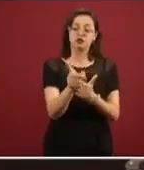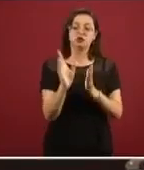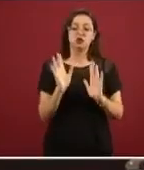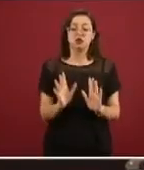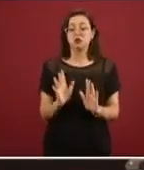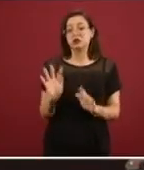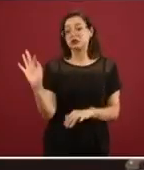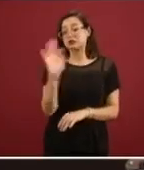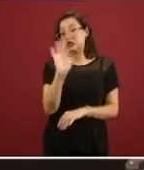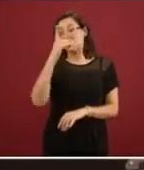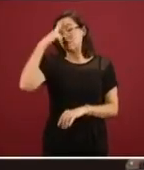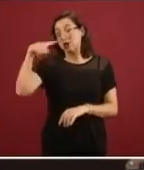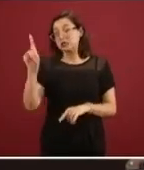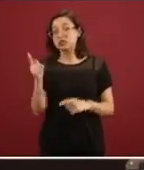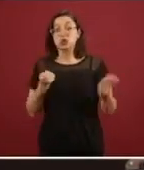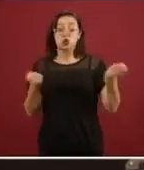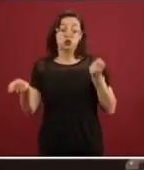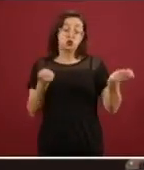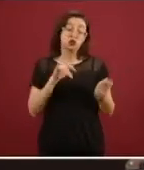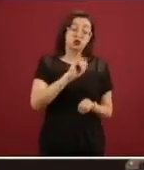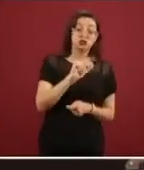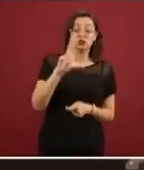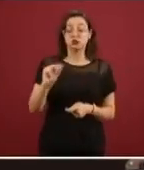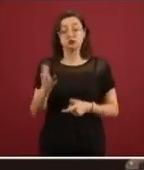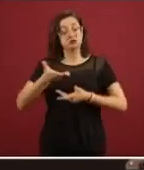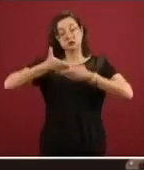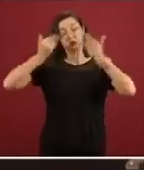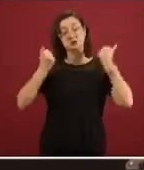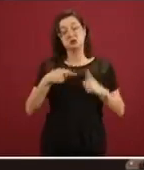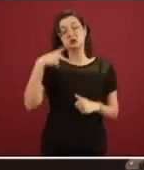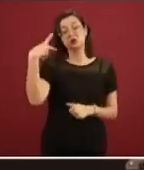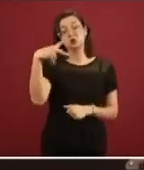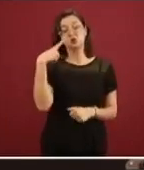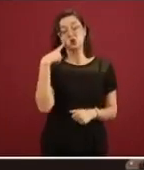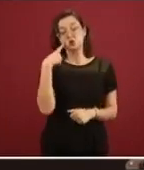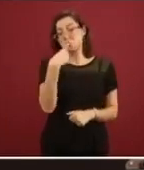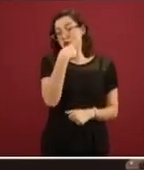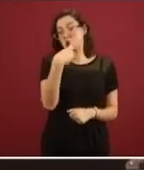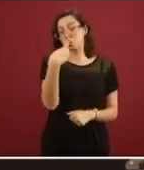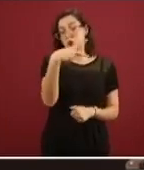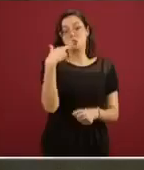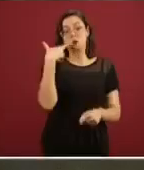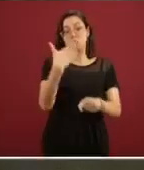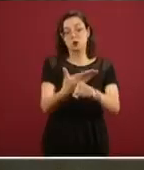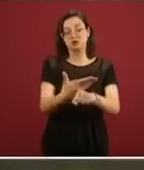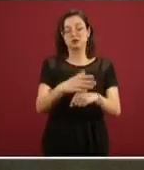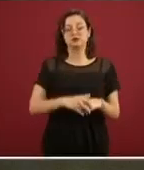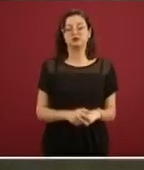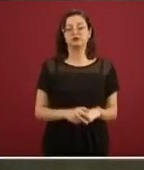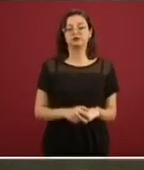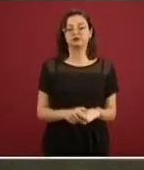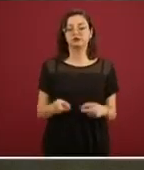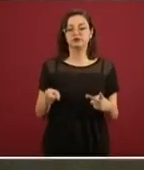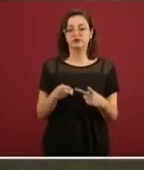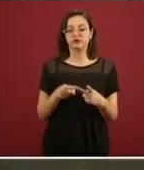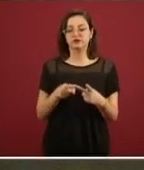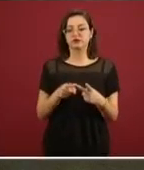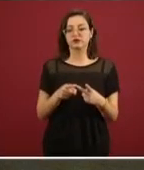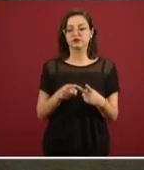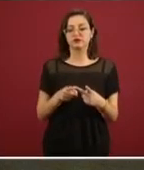que facilite el control, pero están en su derecho de hacerlo y en su responsabilidad. Sobre